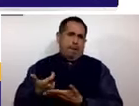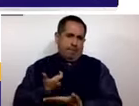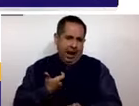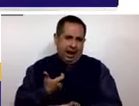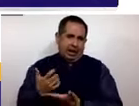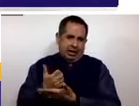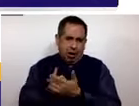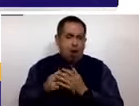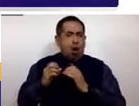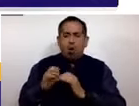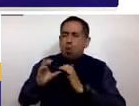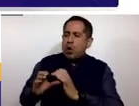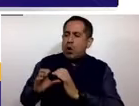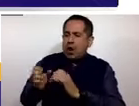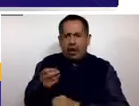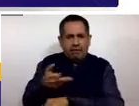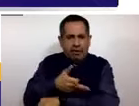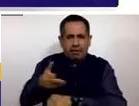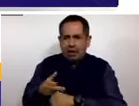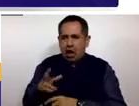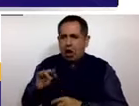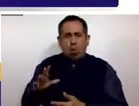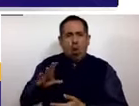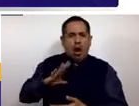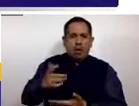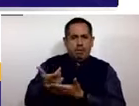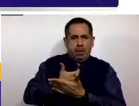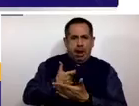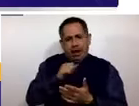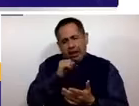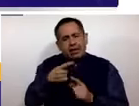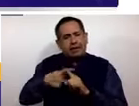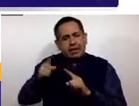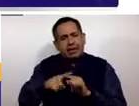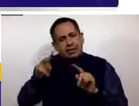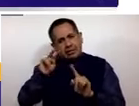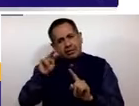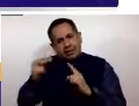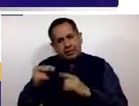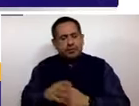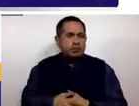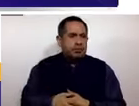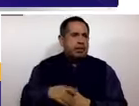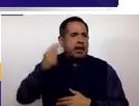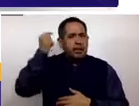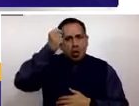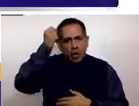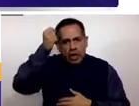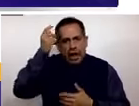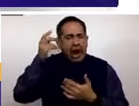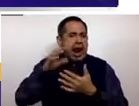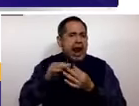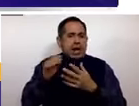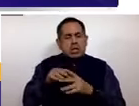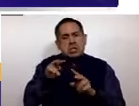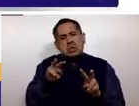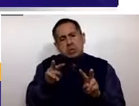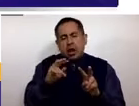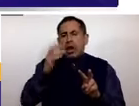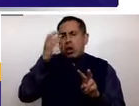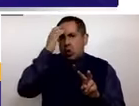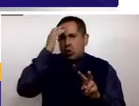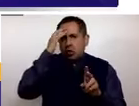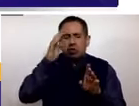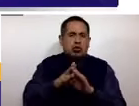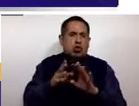cuidados, a través de diversos enfoques. Hay un enfoque teórico que te hace adquirir conocimientos, un